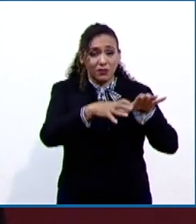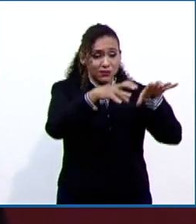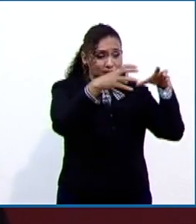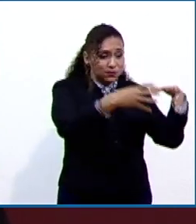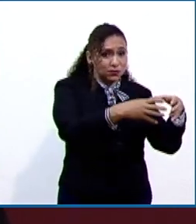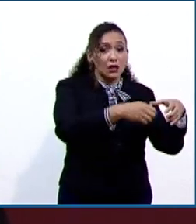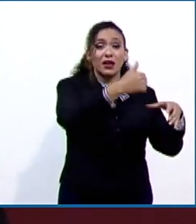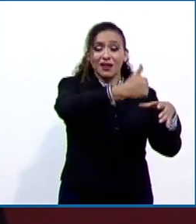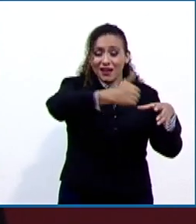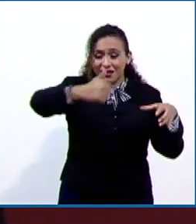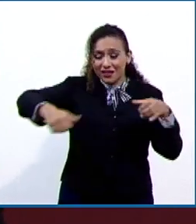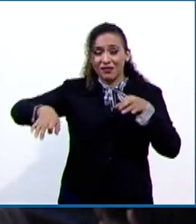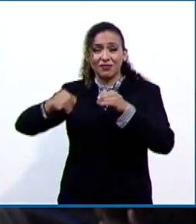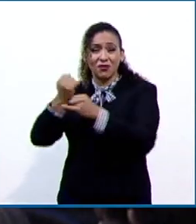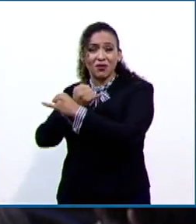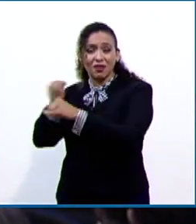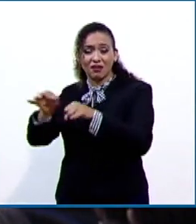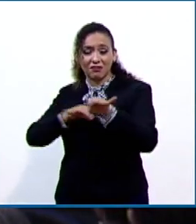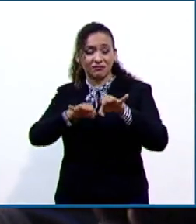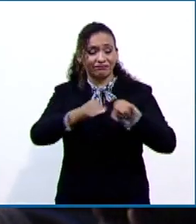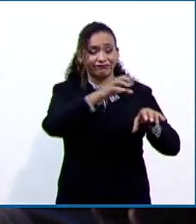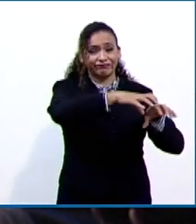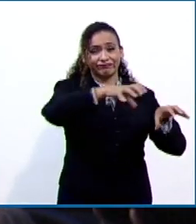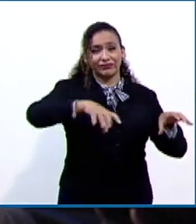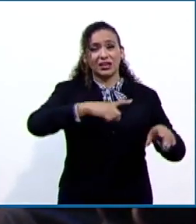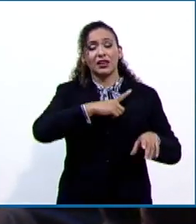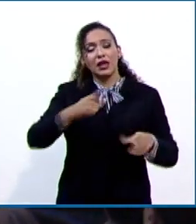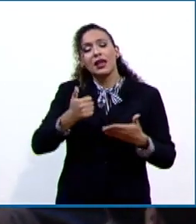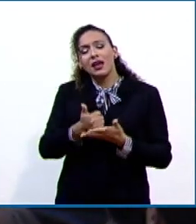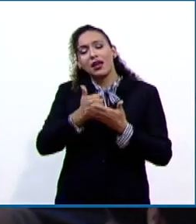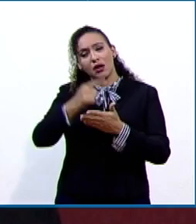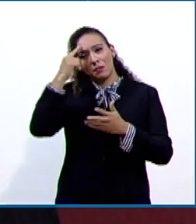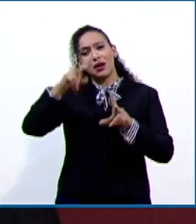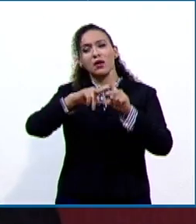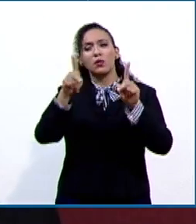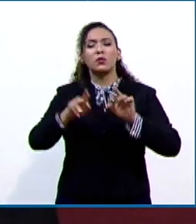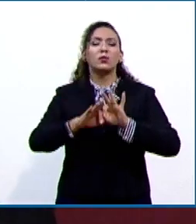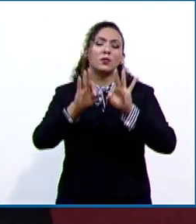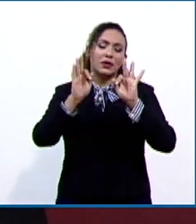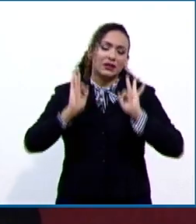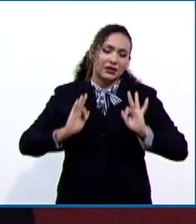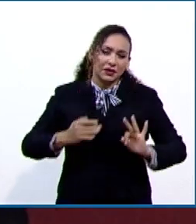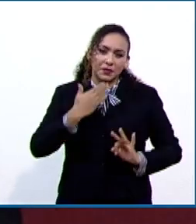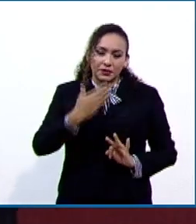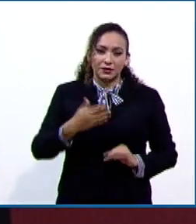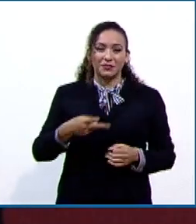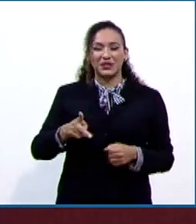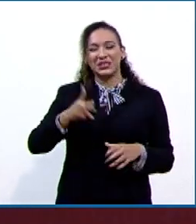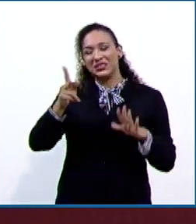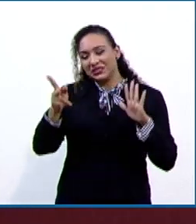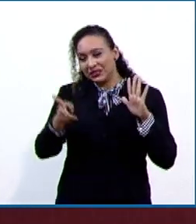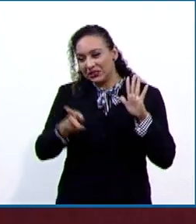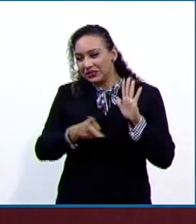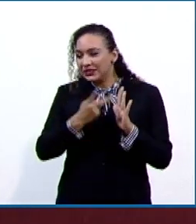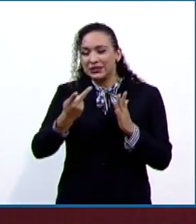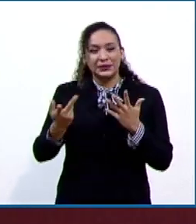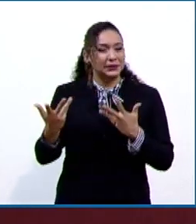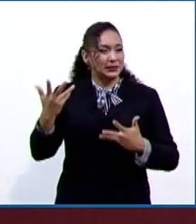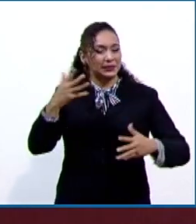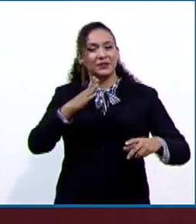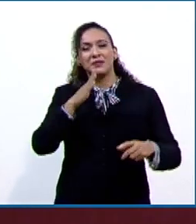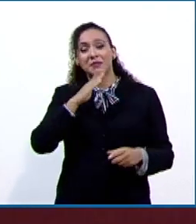de paz y desarrollo. Pero el tiempo se ha nublado otra vez. En muchos de